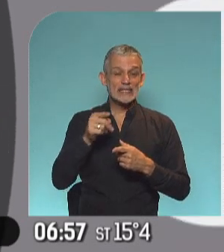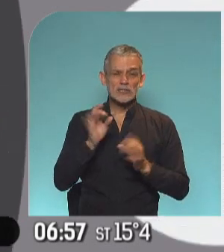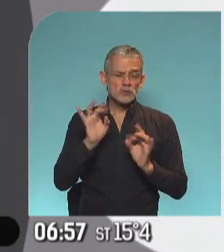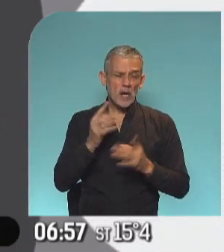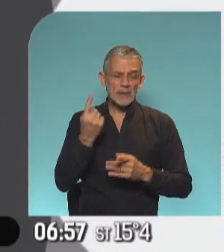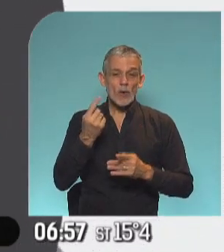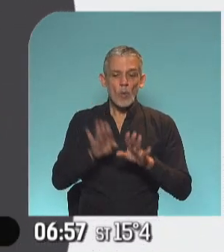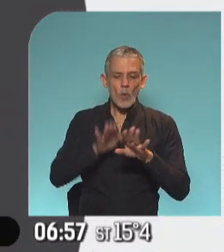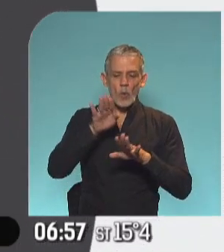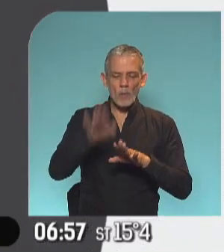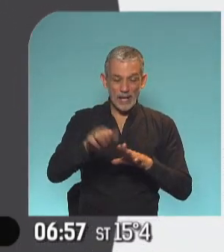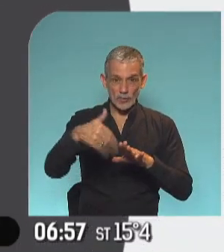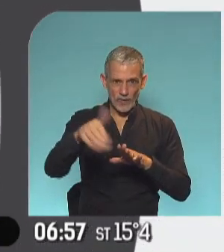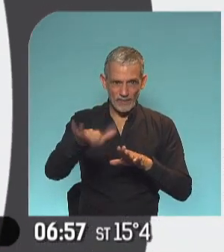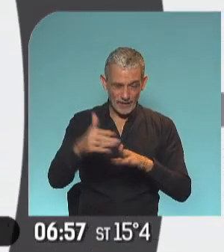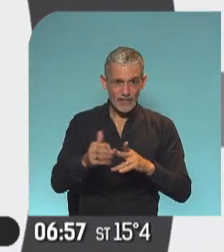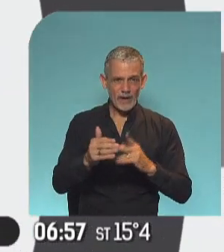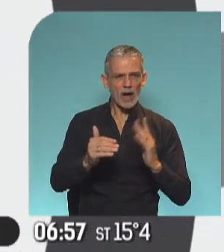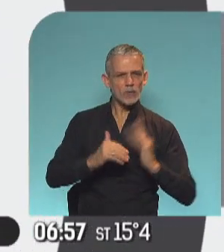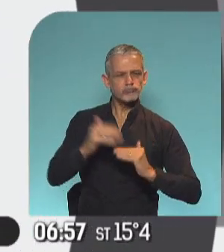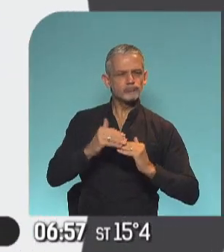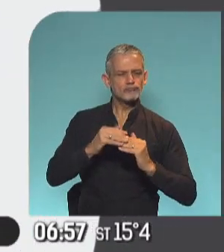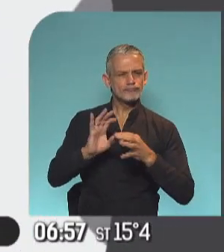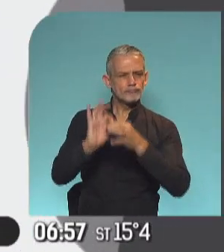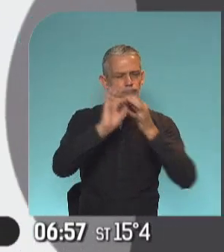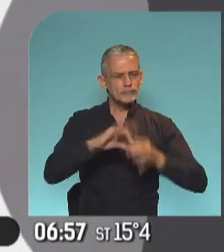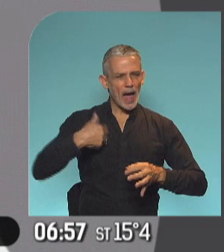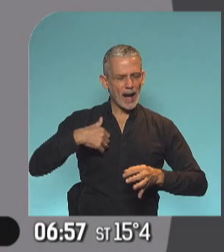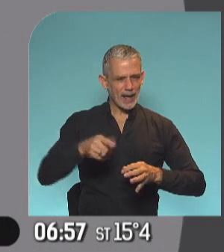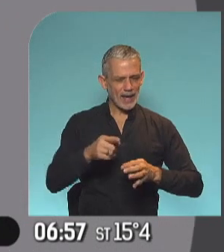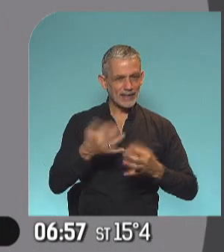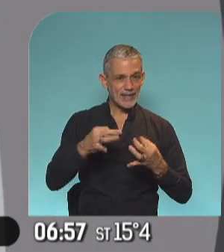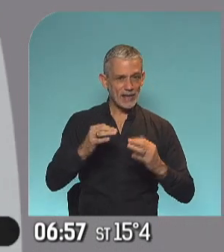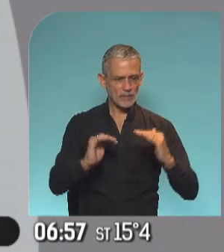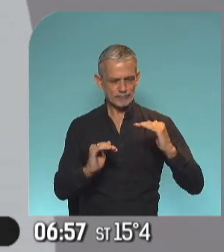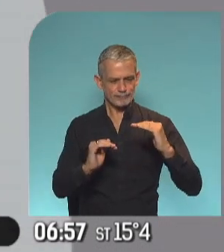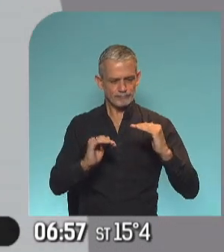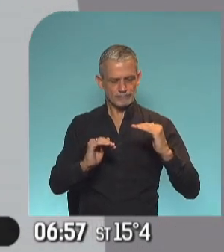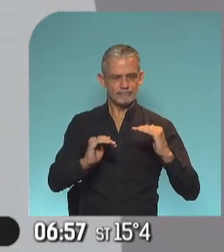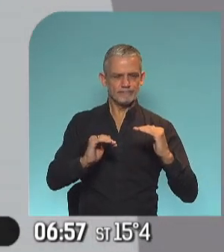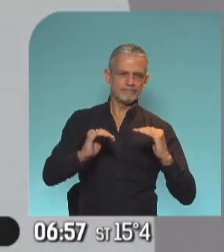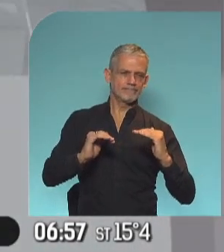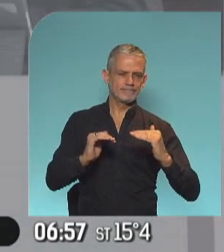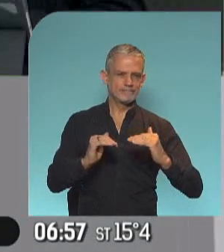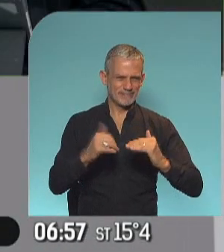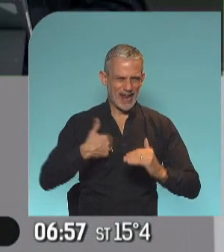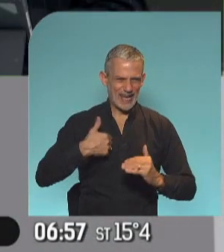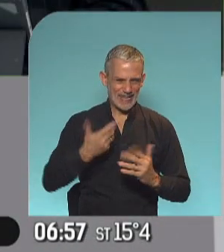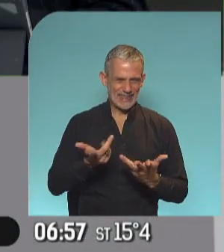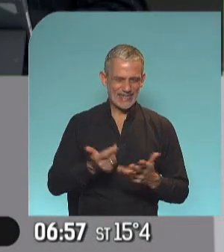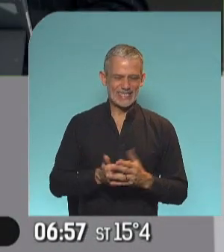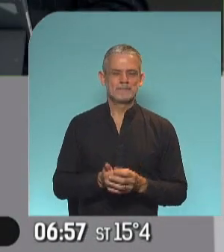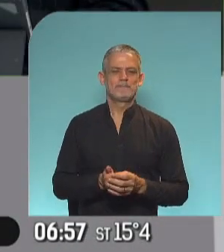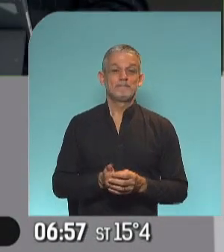un paso en la verdadera construcción del federalismo que empiece a corregir los desequilibrios de nuestra patria, con lo